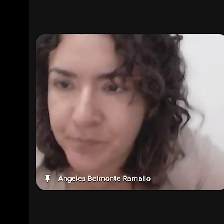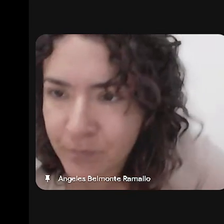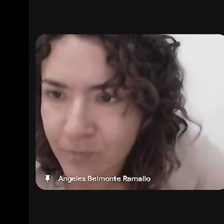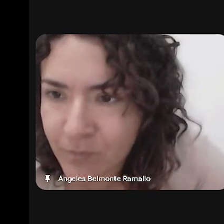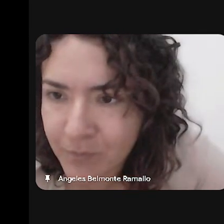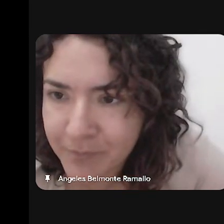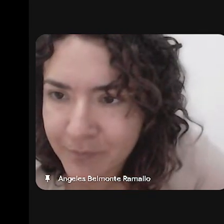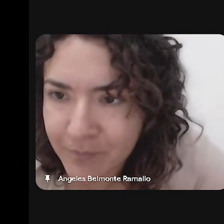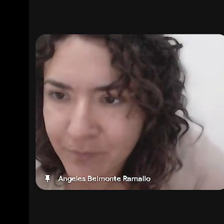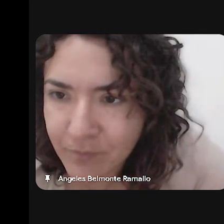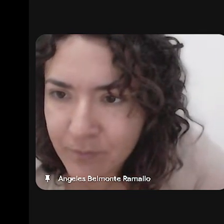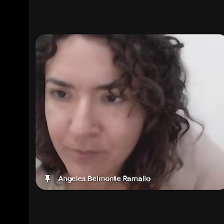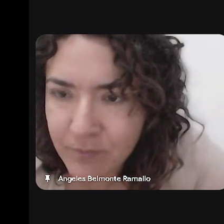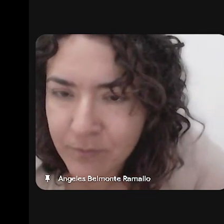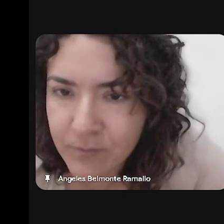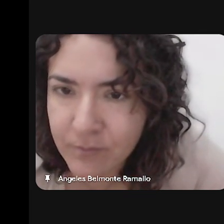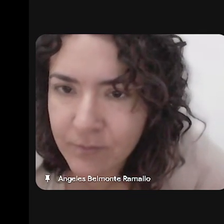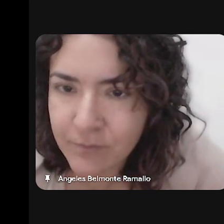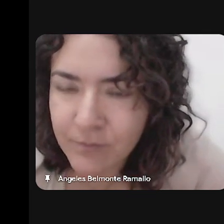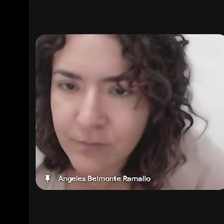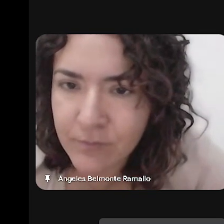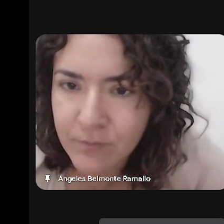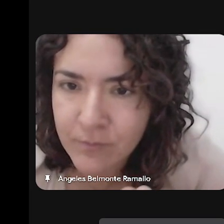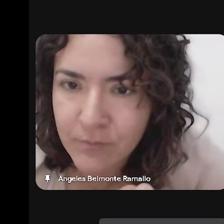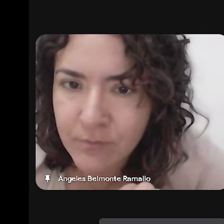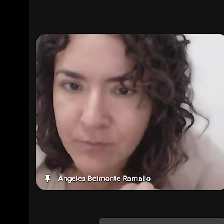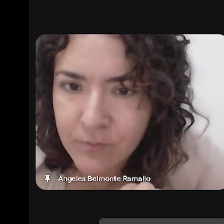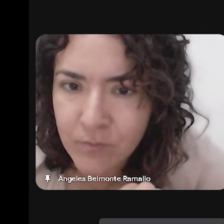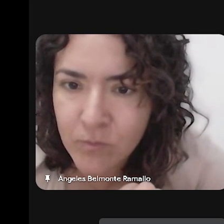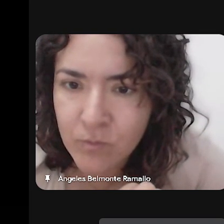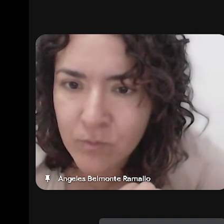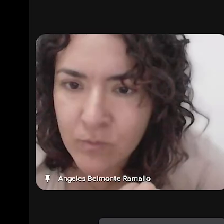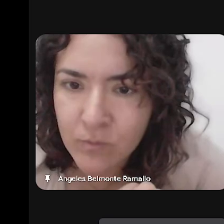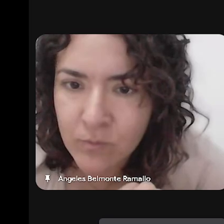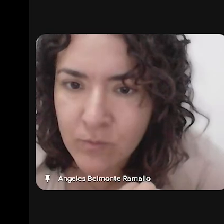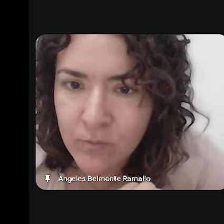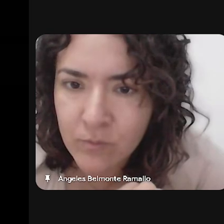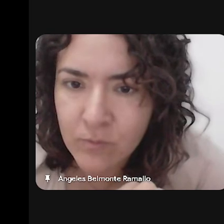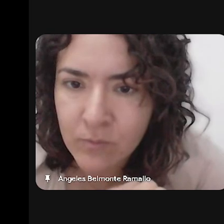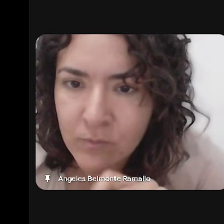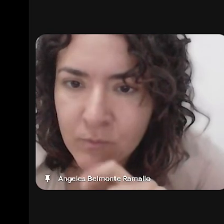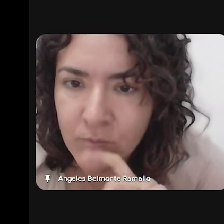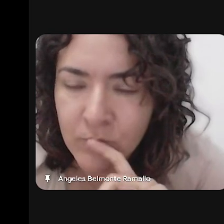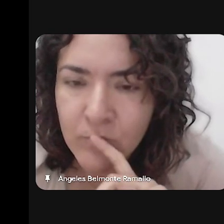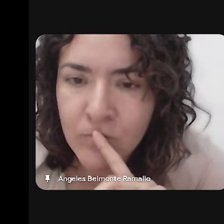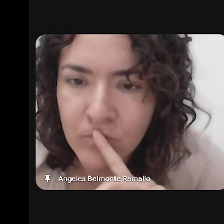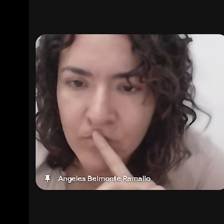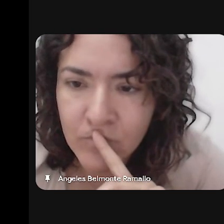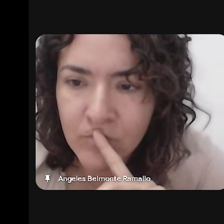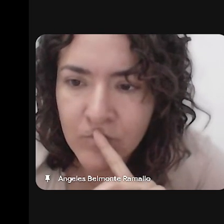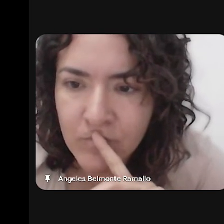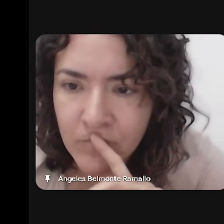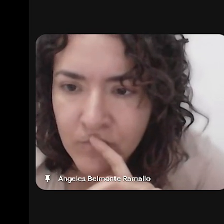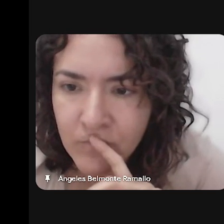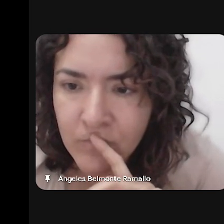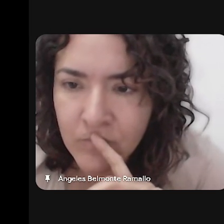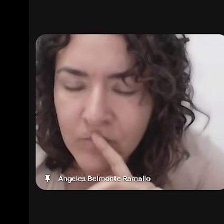por ejemplo, a los 4 alumnos que se unieron, no le pregunto a los 4, sino que le hago como, bueno, a ver la seña